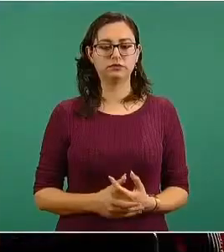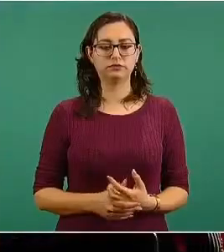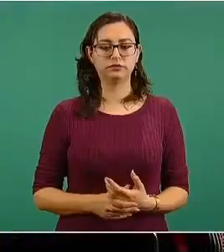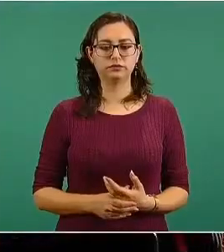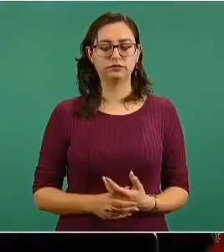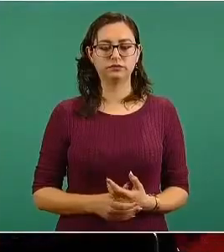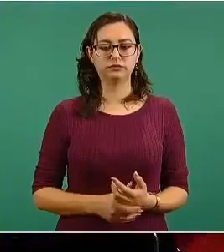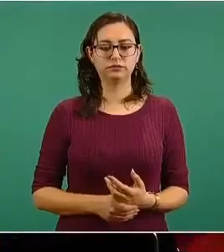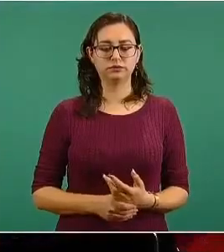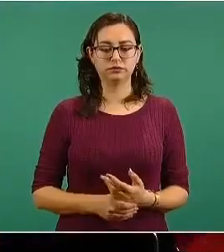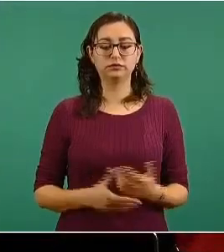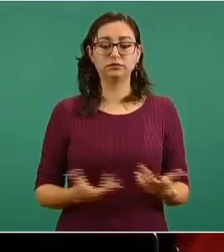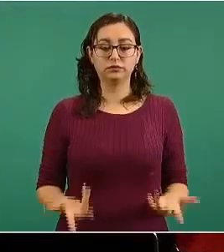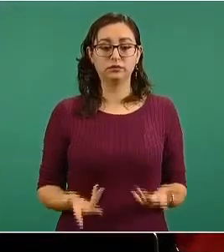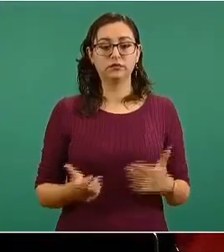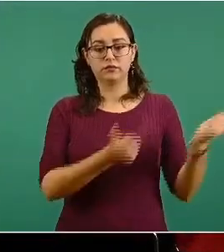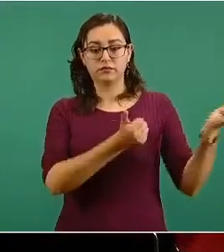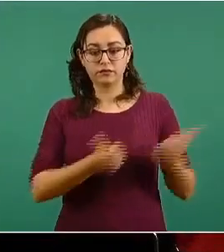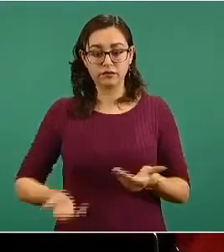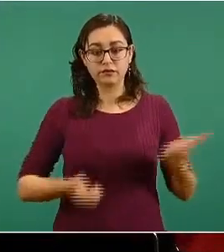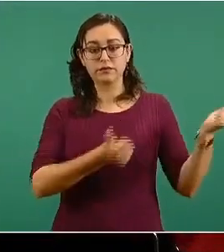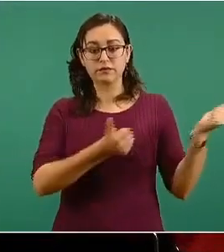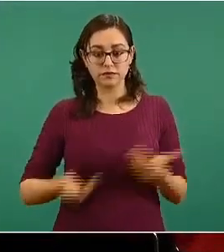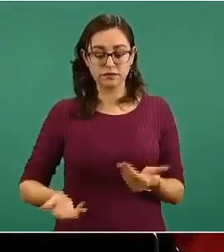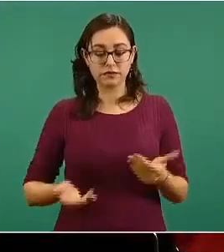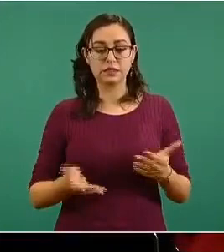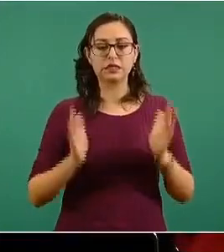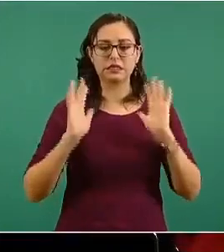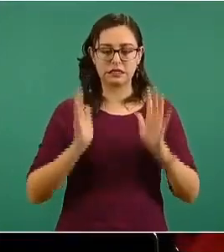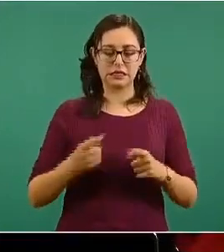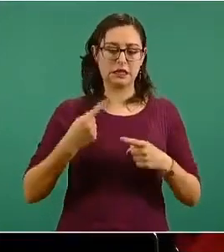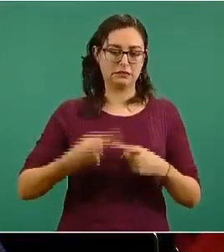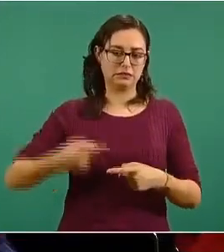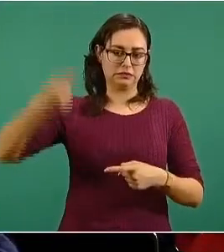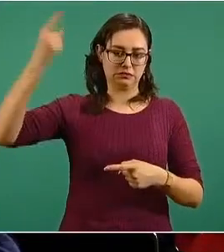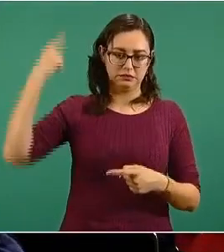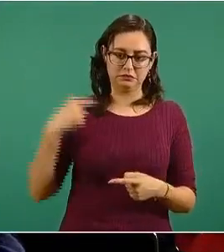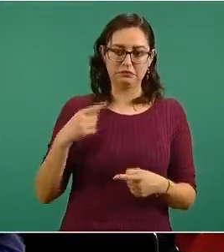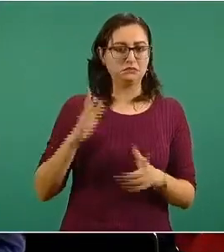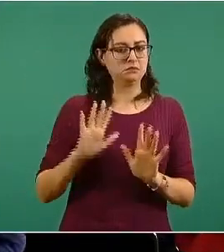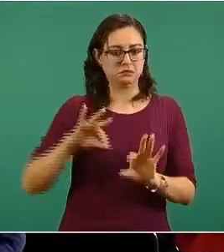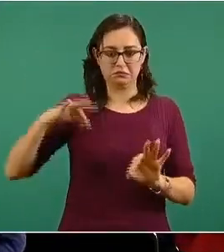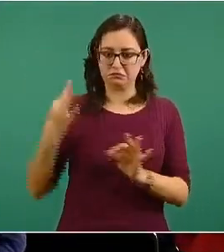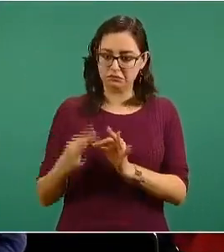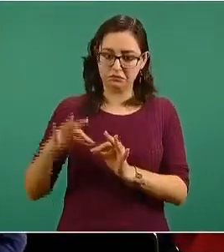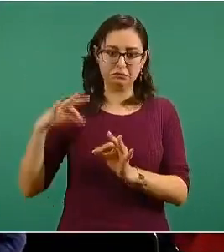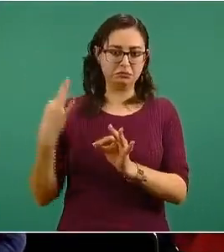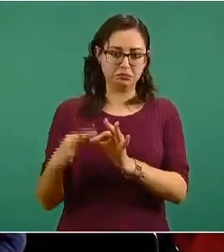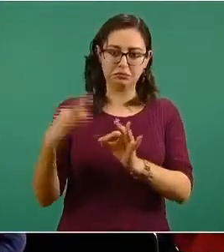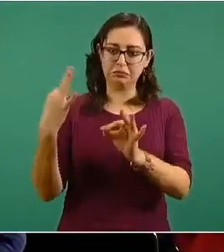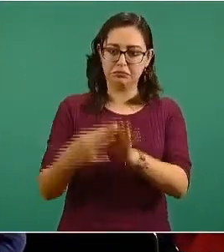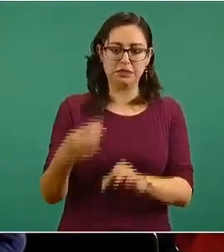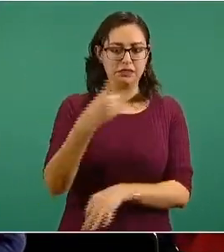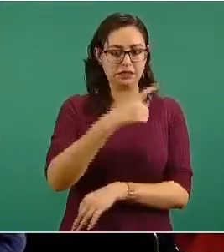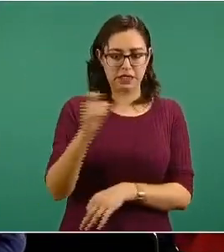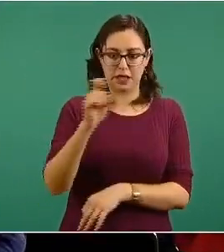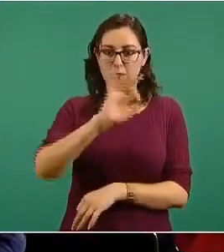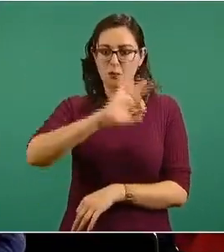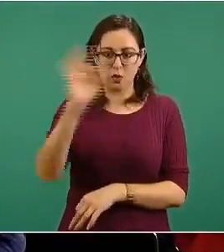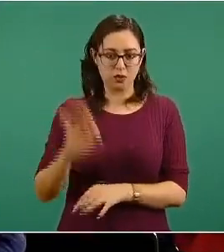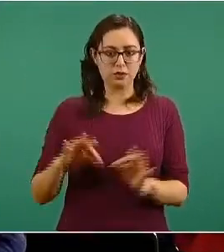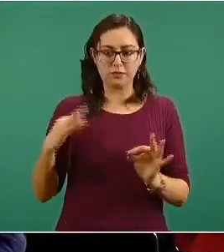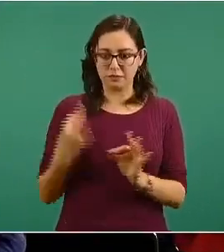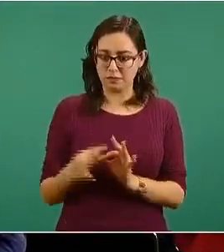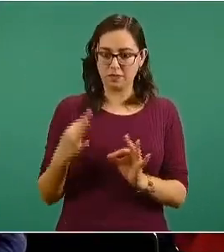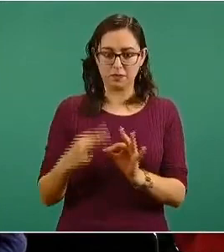Finalmente tenemos la distribución por paquete. De estos ya están superados, solo los ponemos como recordatorio, los paquetes iniciales